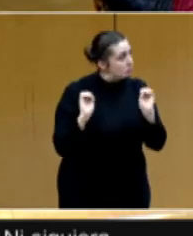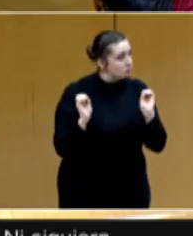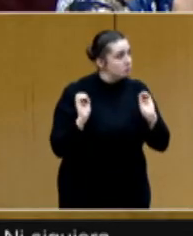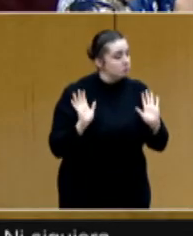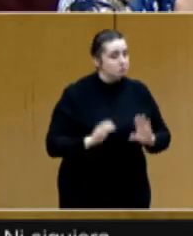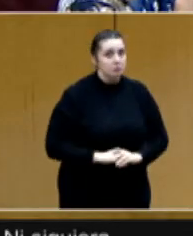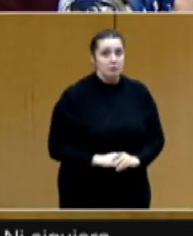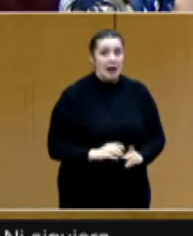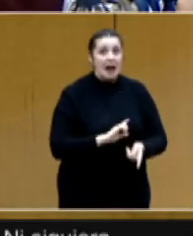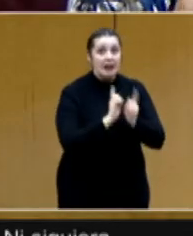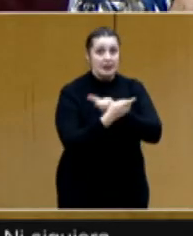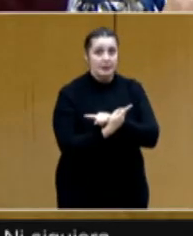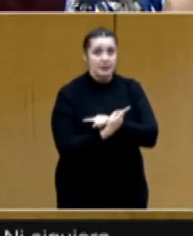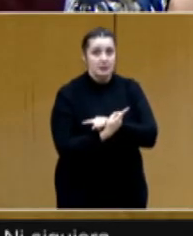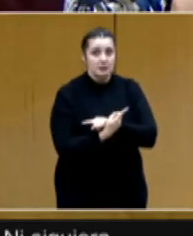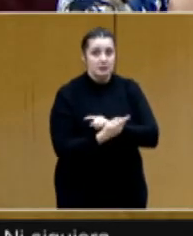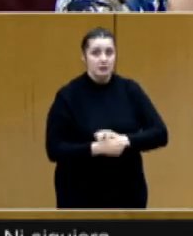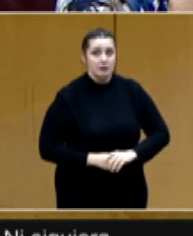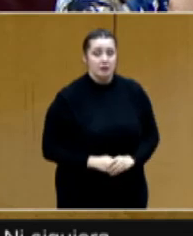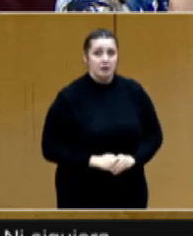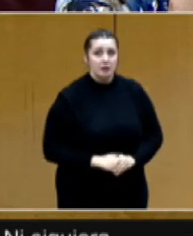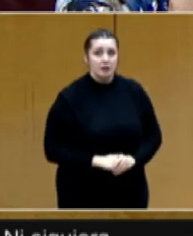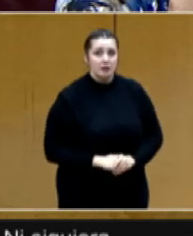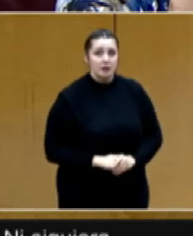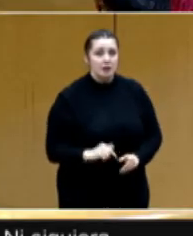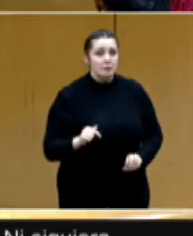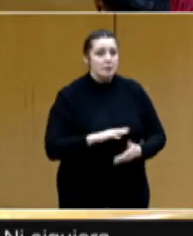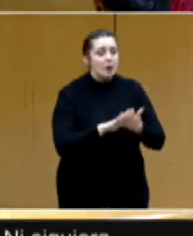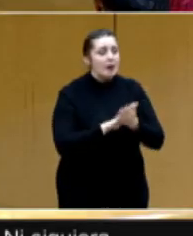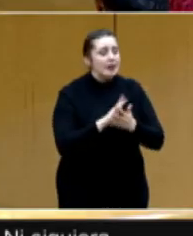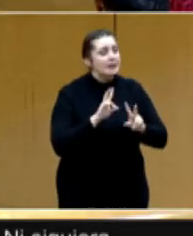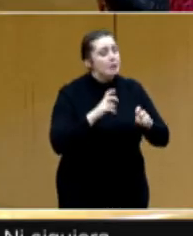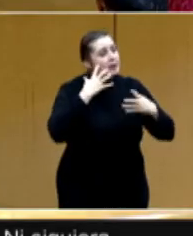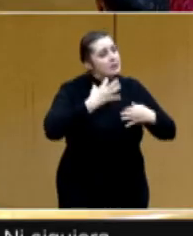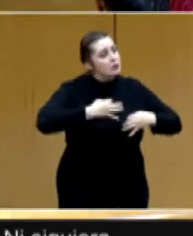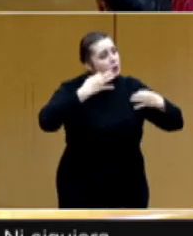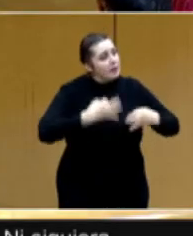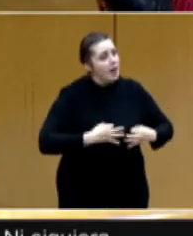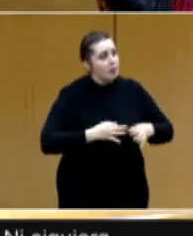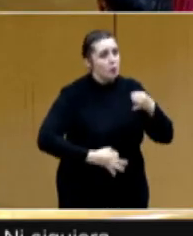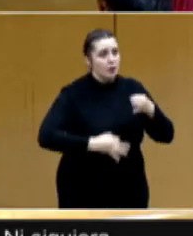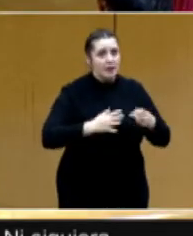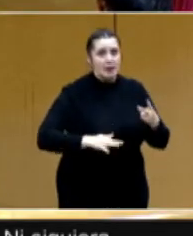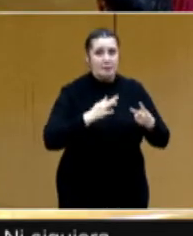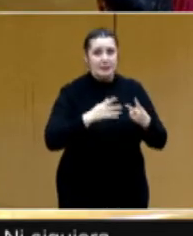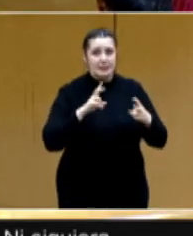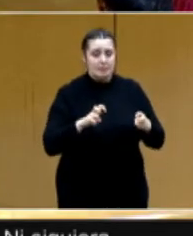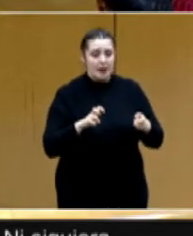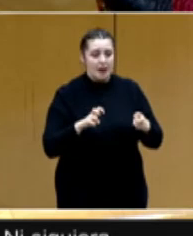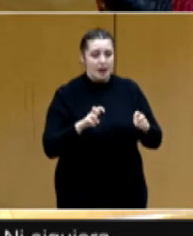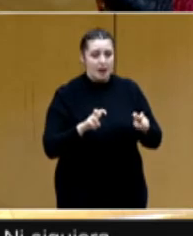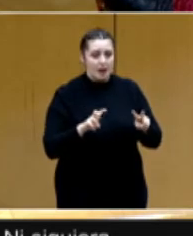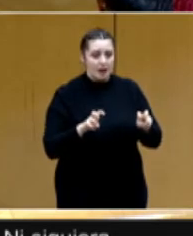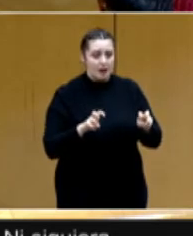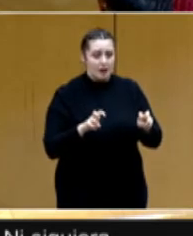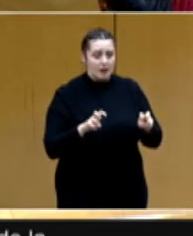a nadie al revés que al revés creo que tanto al hablar de la seguridad jurídica como de comprensión por el por los